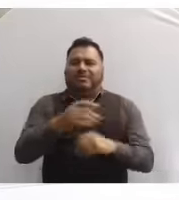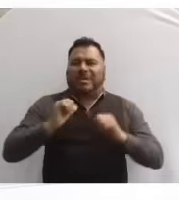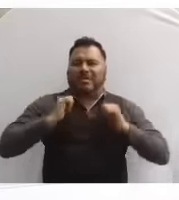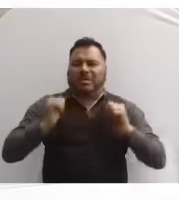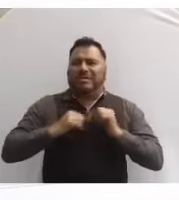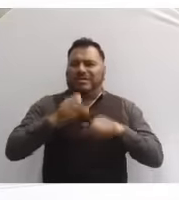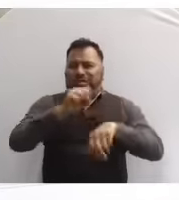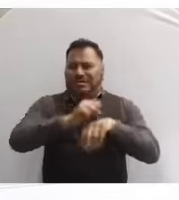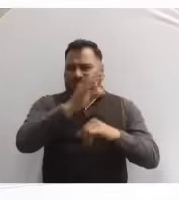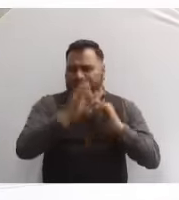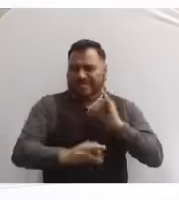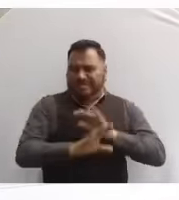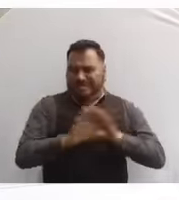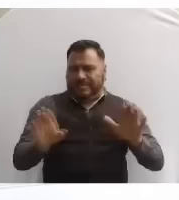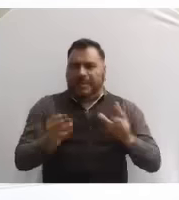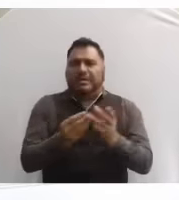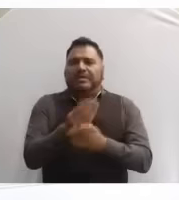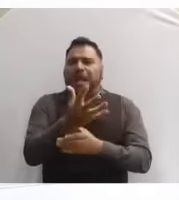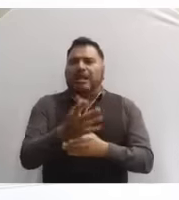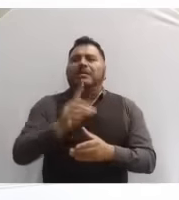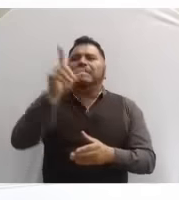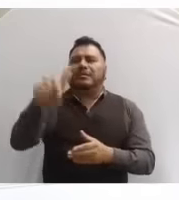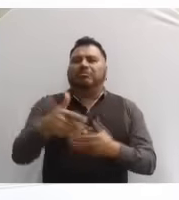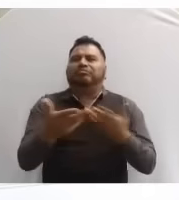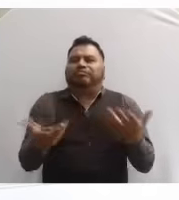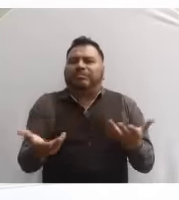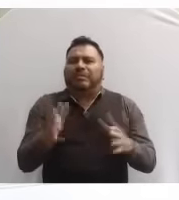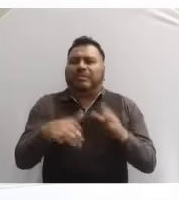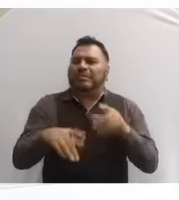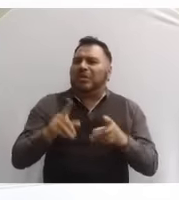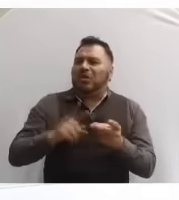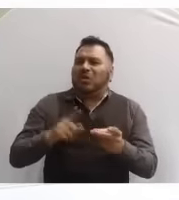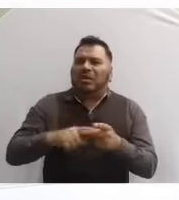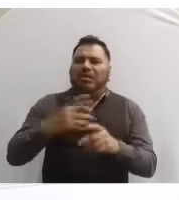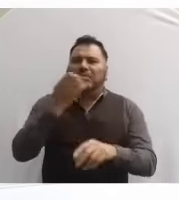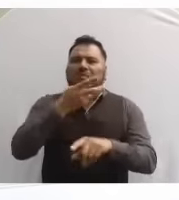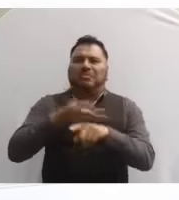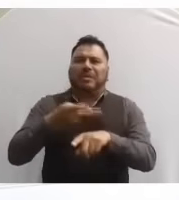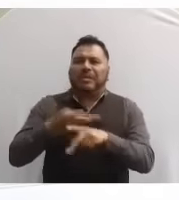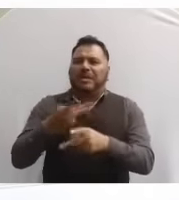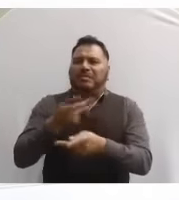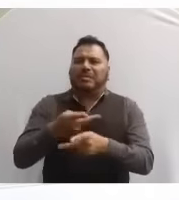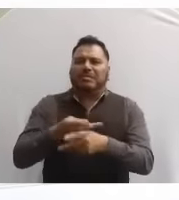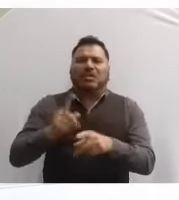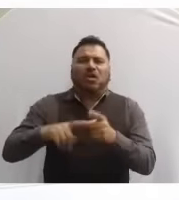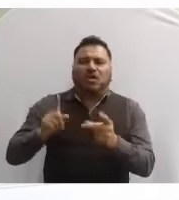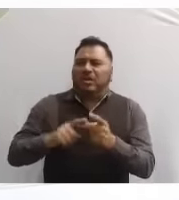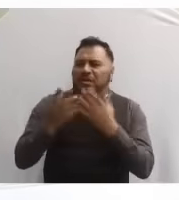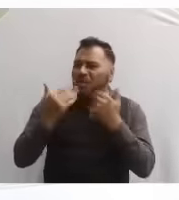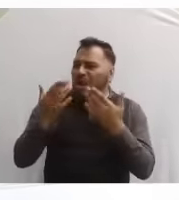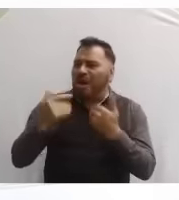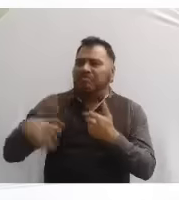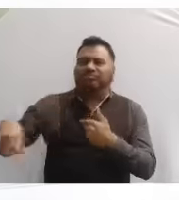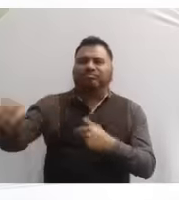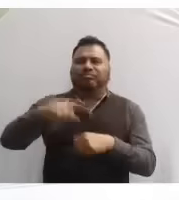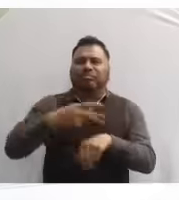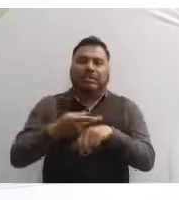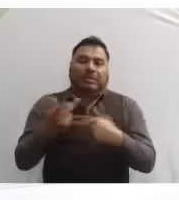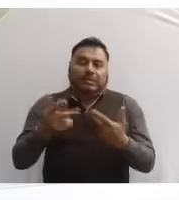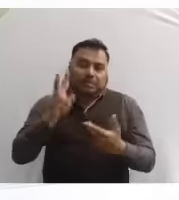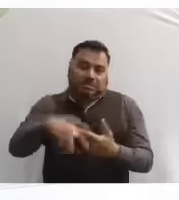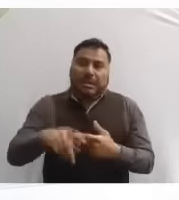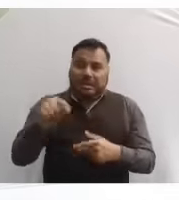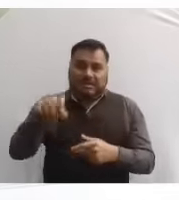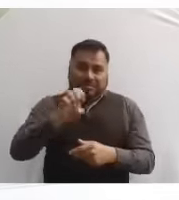la secundaria y a veces no encuentra lugar en la preparatoria pública. ¿Es cierto? ¿Pasa